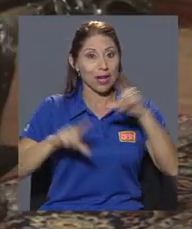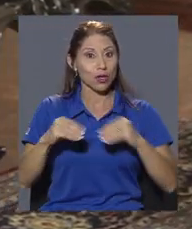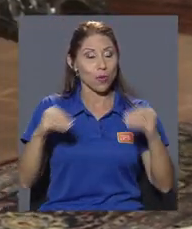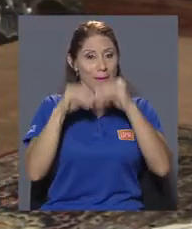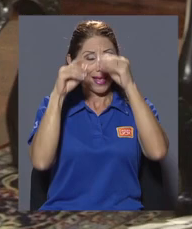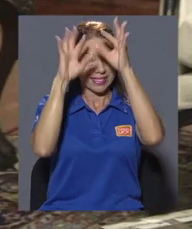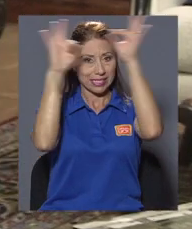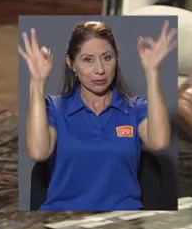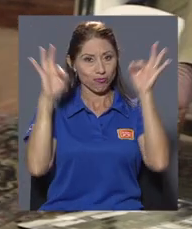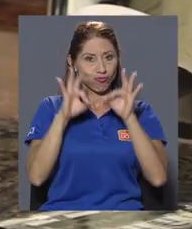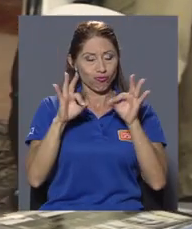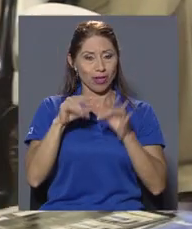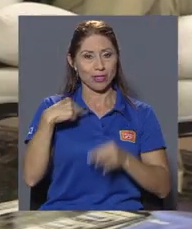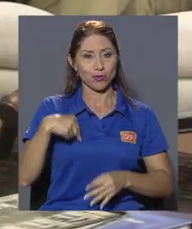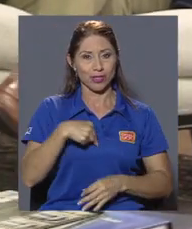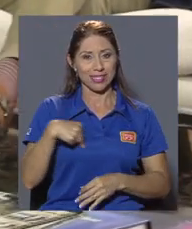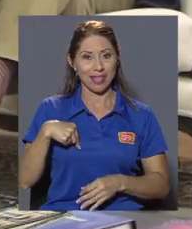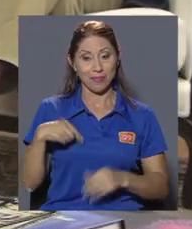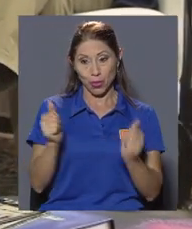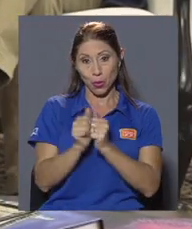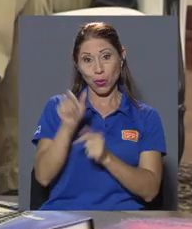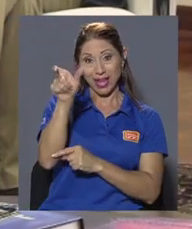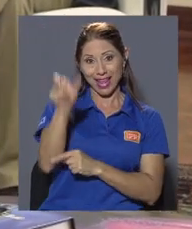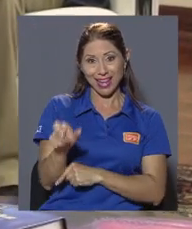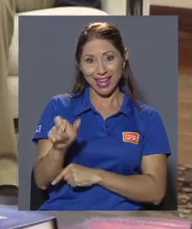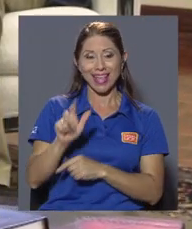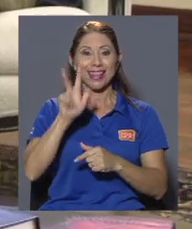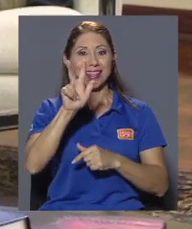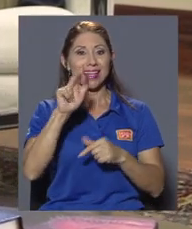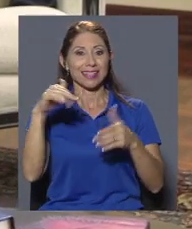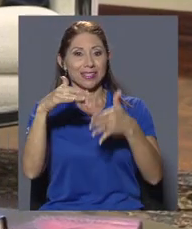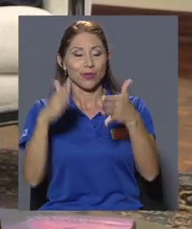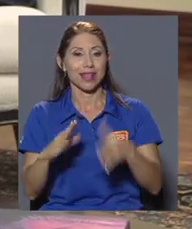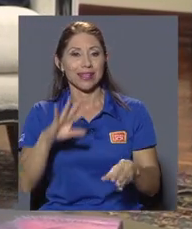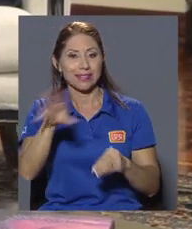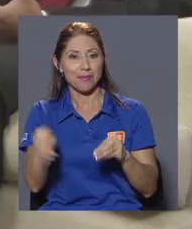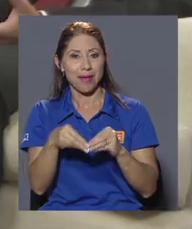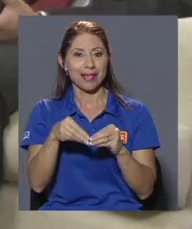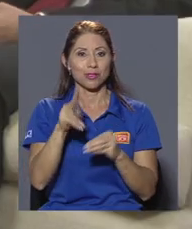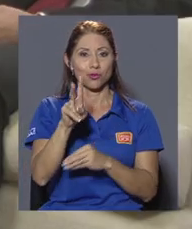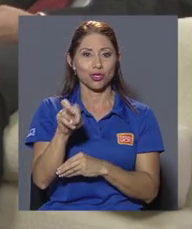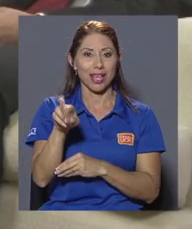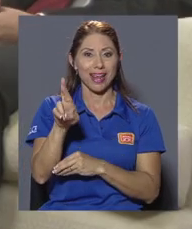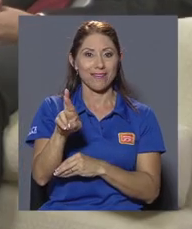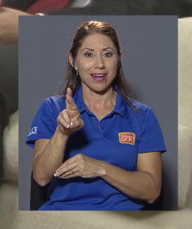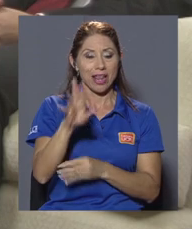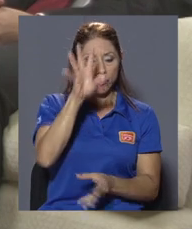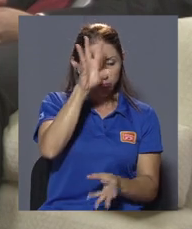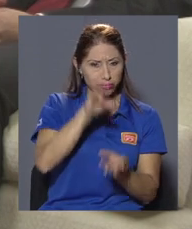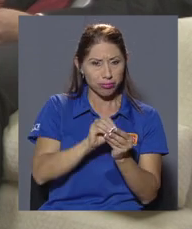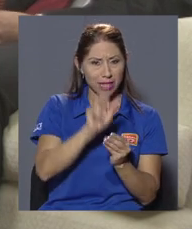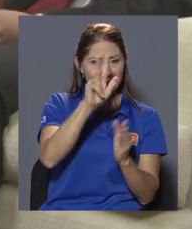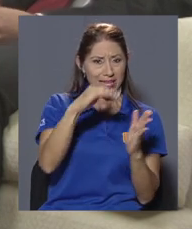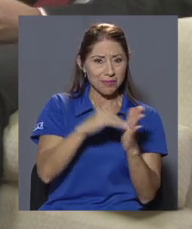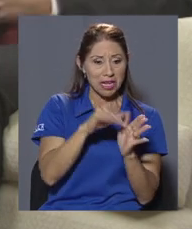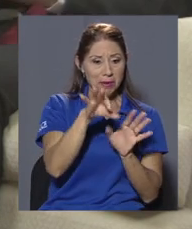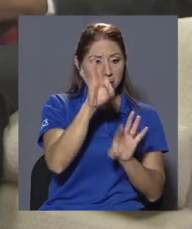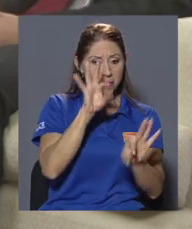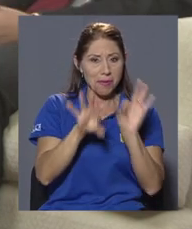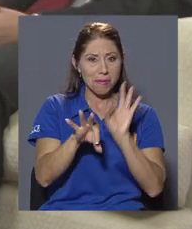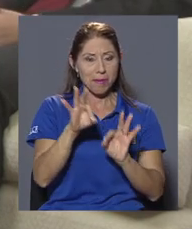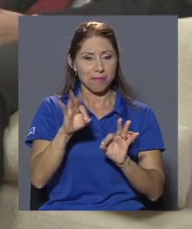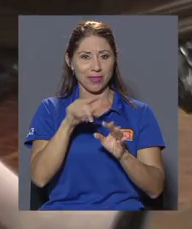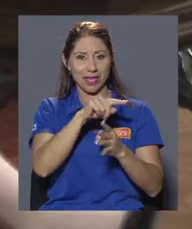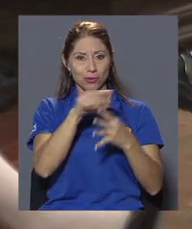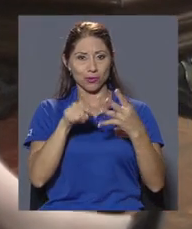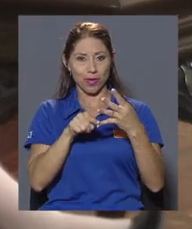ubicado en Suiza. A él se le unen 3 estudiantes más de la UCR, seleccionados entre 3.000 postulantes. Ellos recibieron